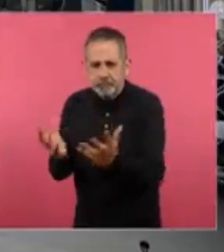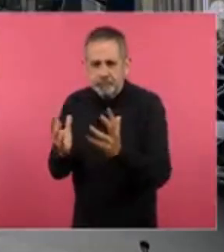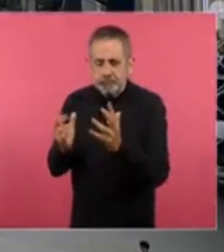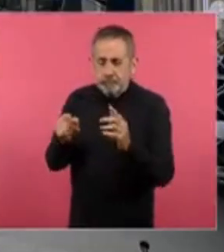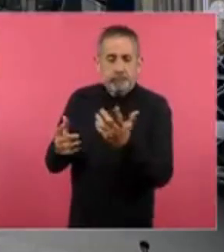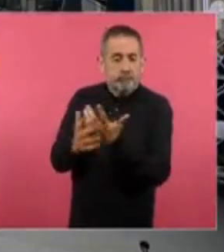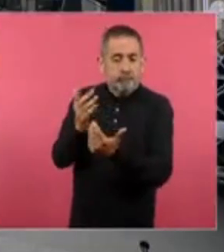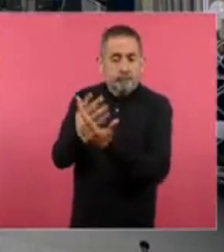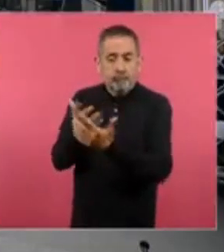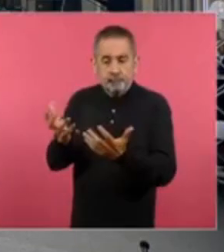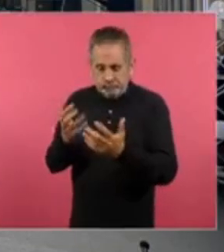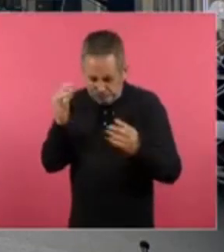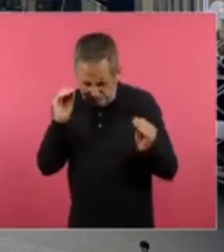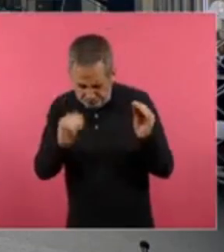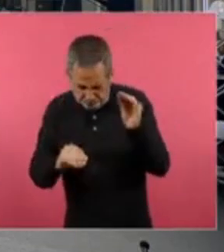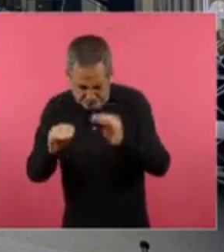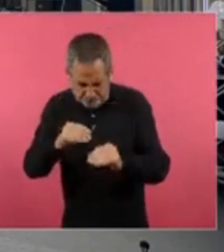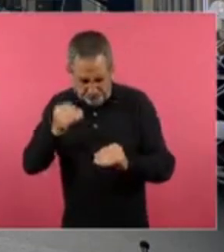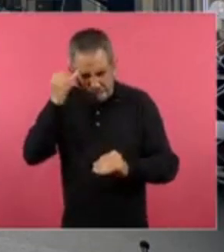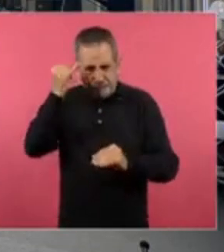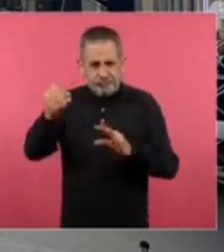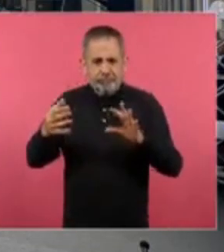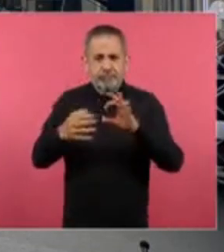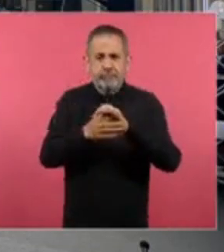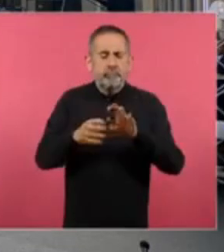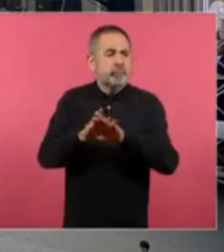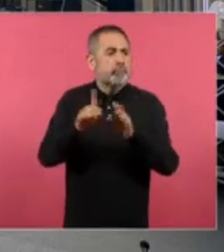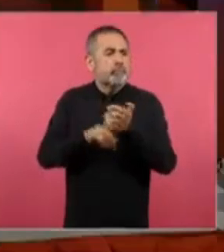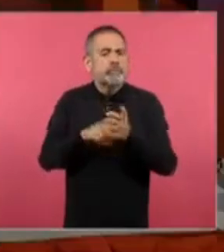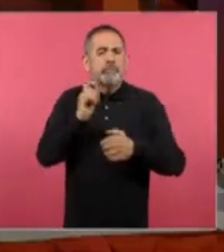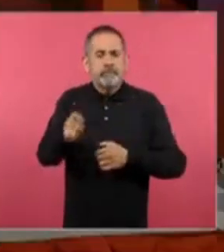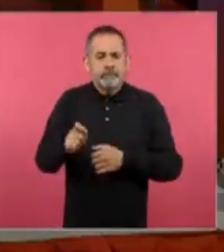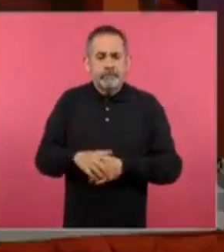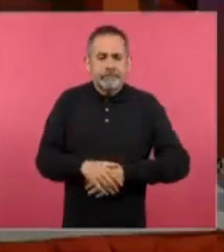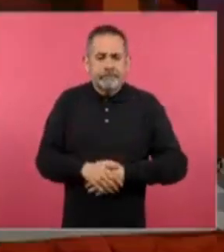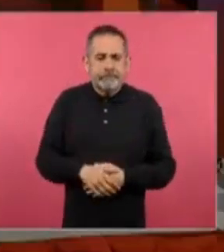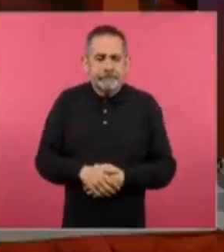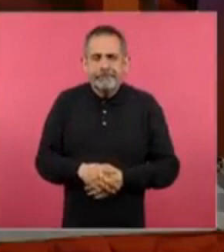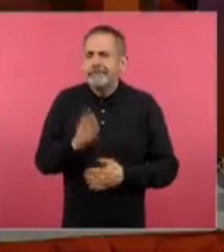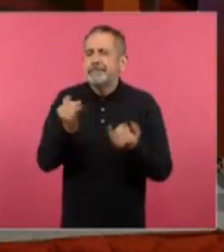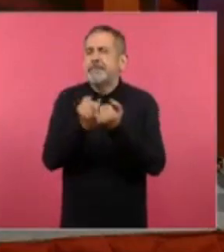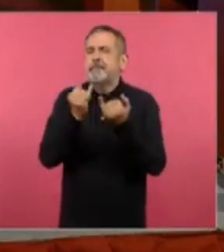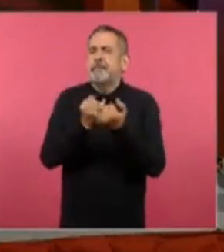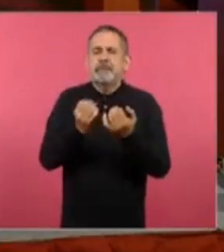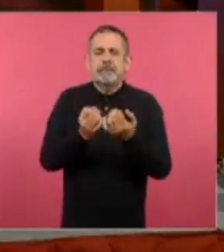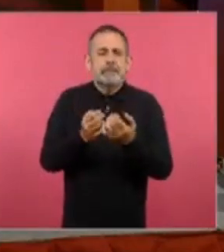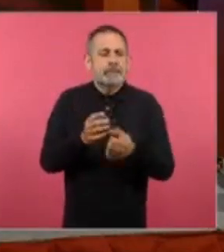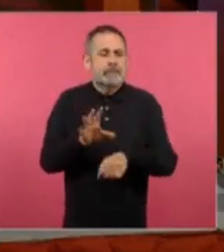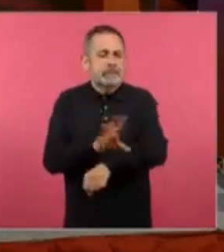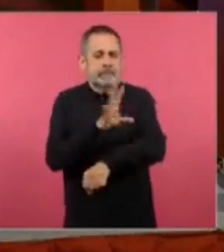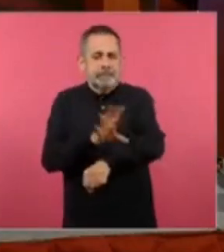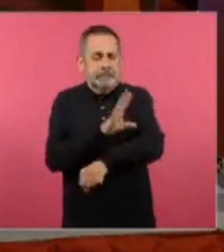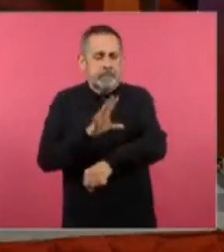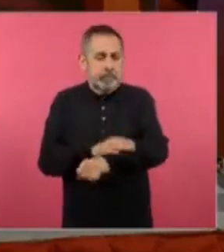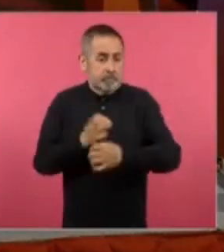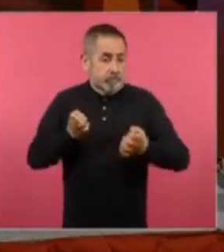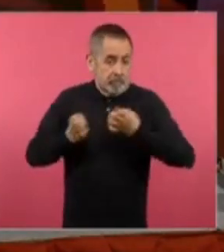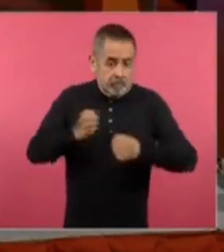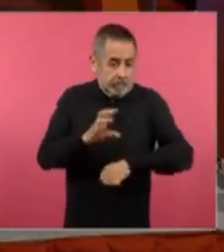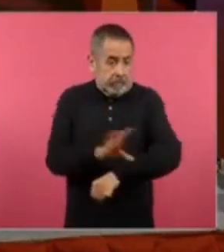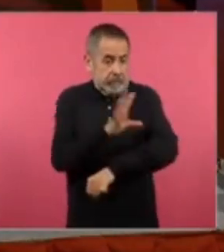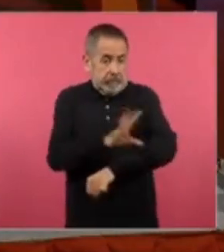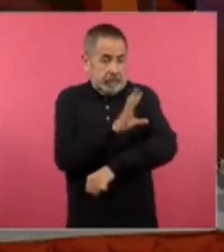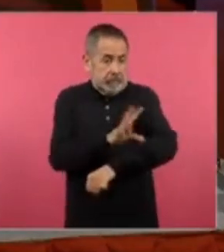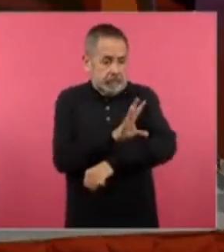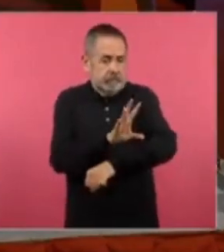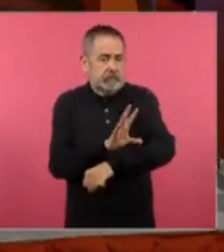construyen finalmente la idea asociada a la demanda de energía cuando hacemos ejercicio. Necesitamos un oxígeno, y por